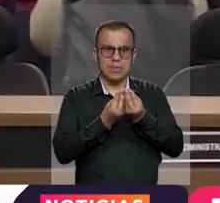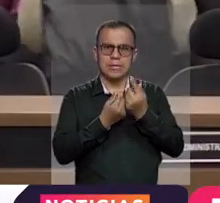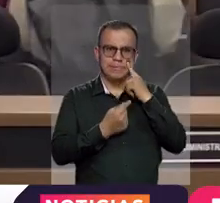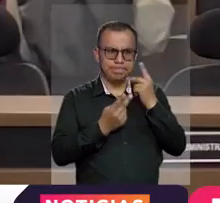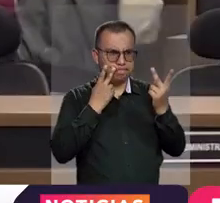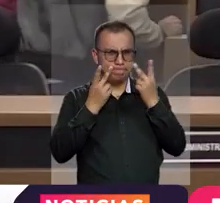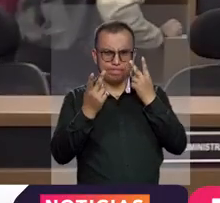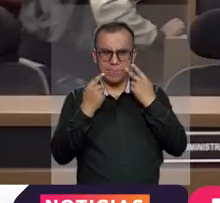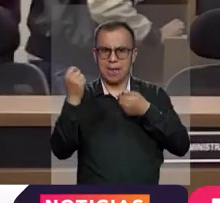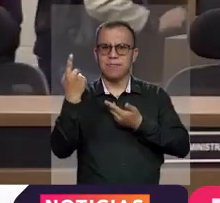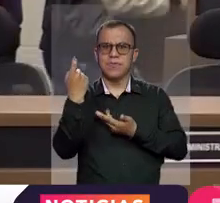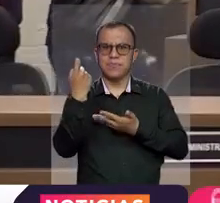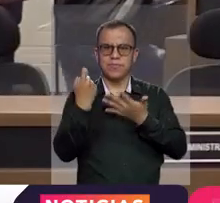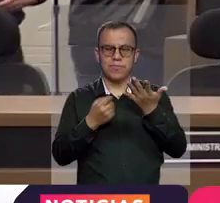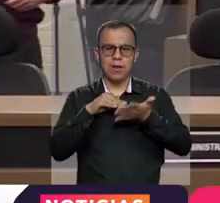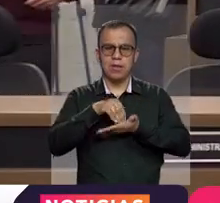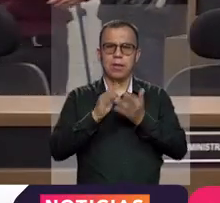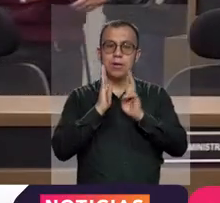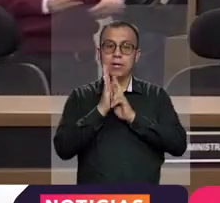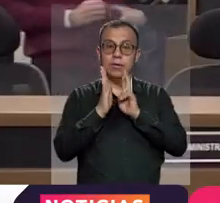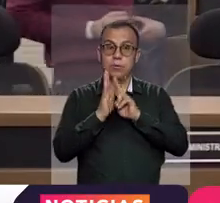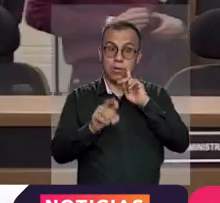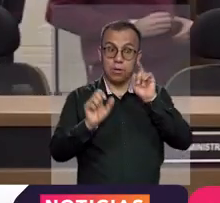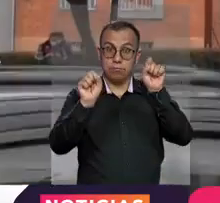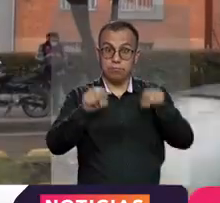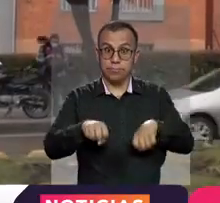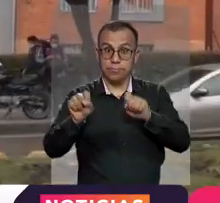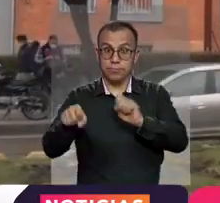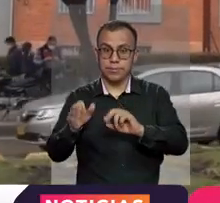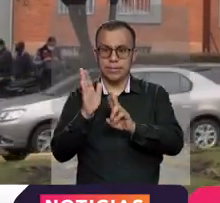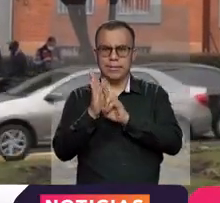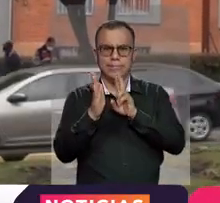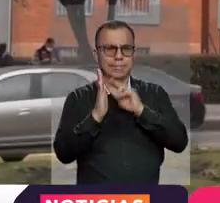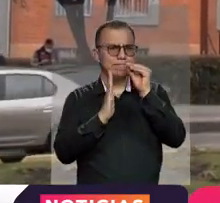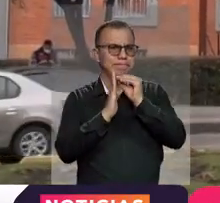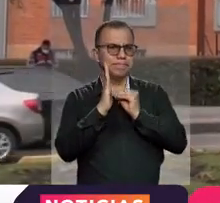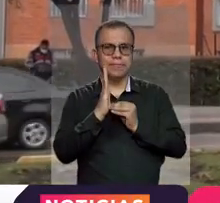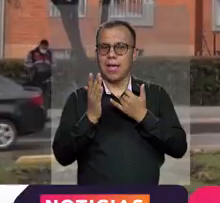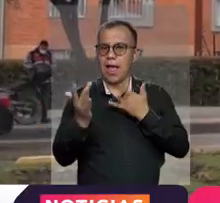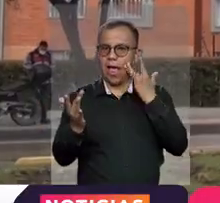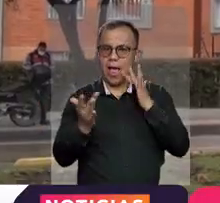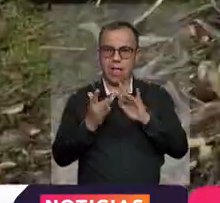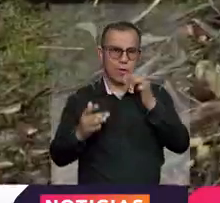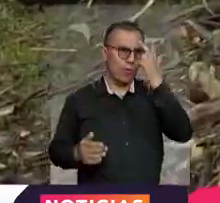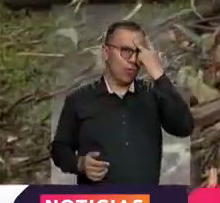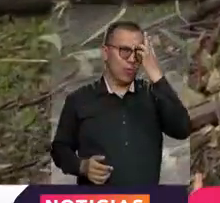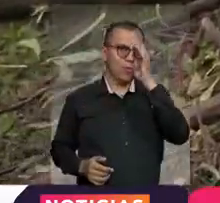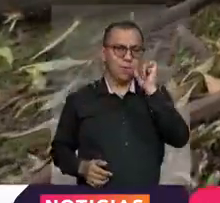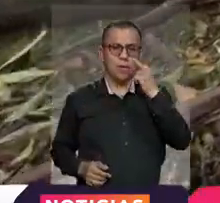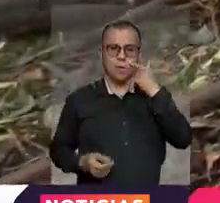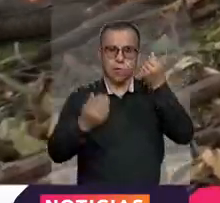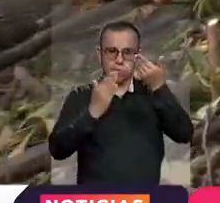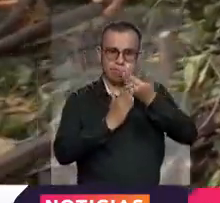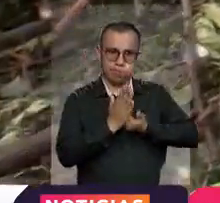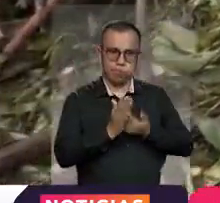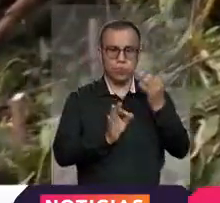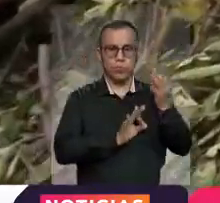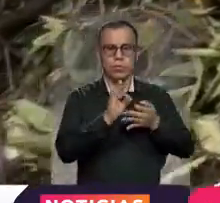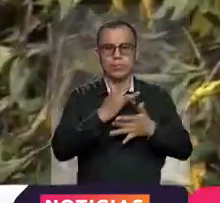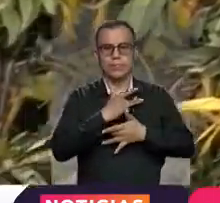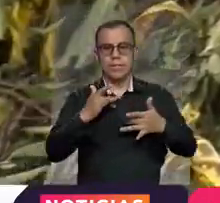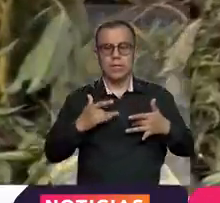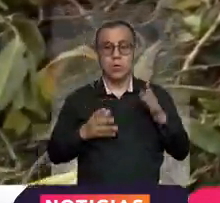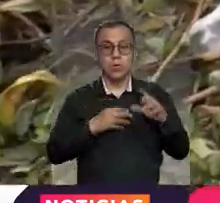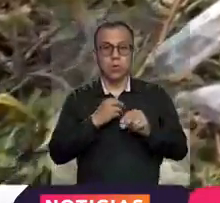encontrado falencias en las resoluciones que autorizan la tala de árboles. Señalan que no presentan coherencia entre el estado fitosanitario y el